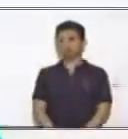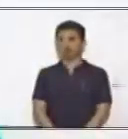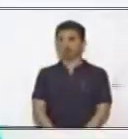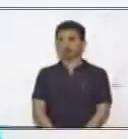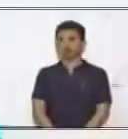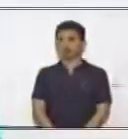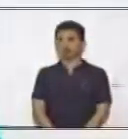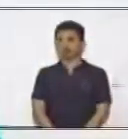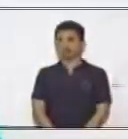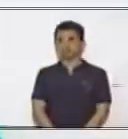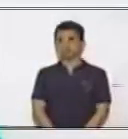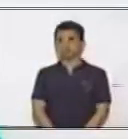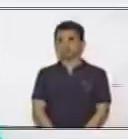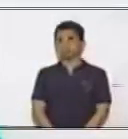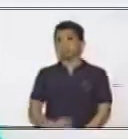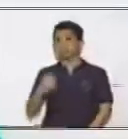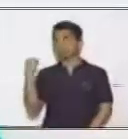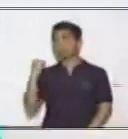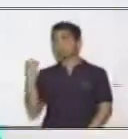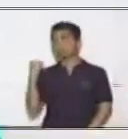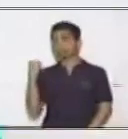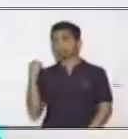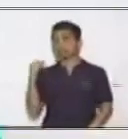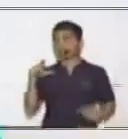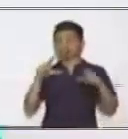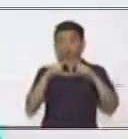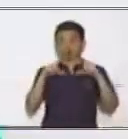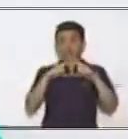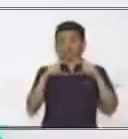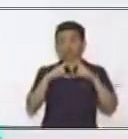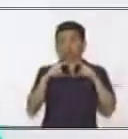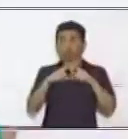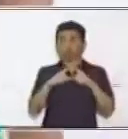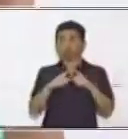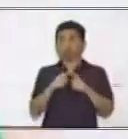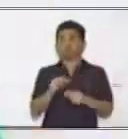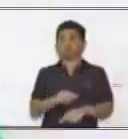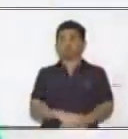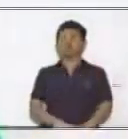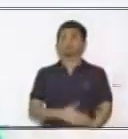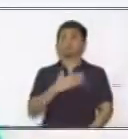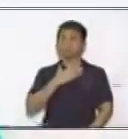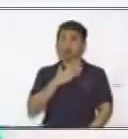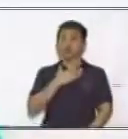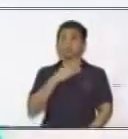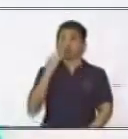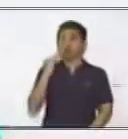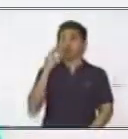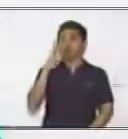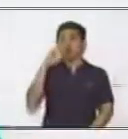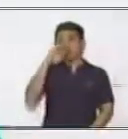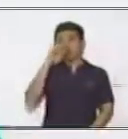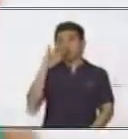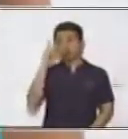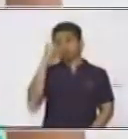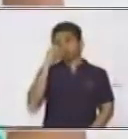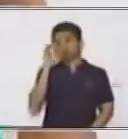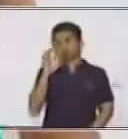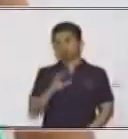Obtusos. Entonces, este triángulo que tiene ese tipo de ángulo se llama